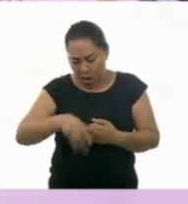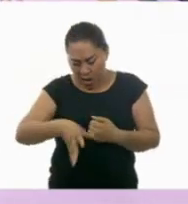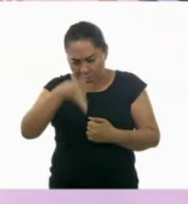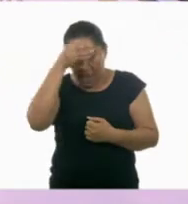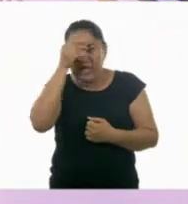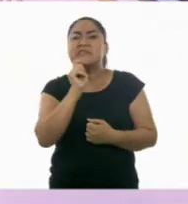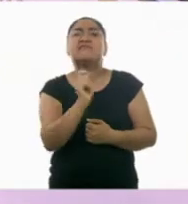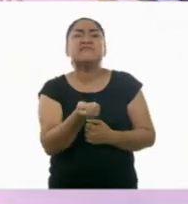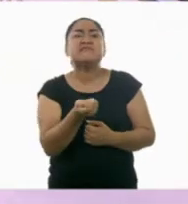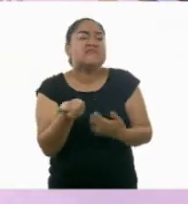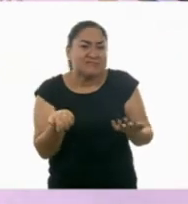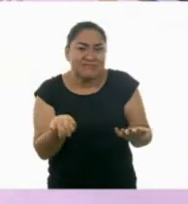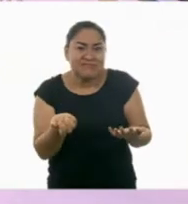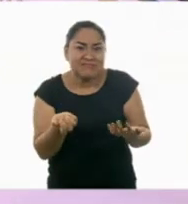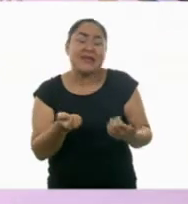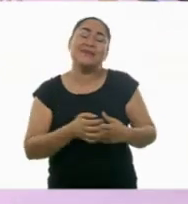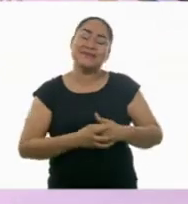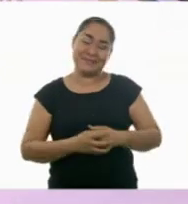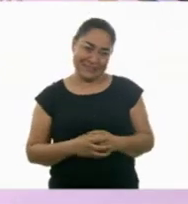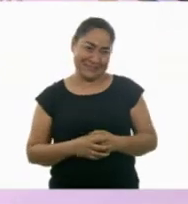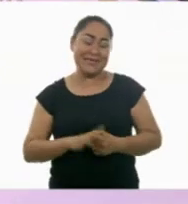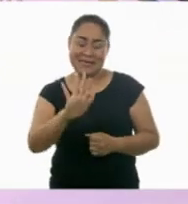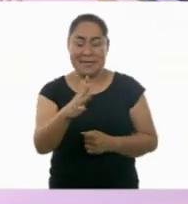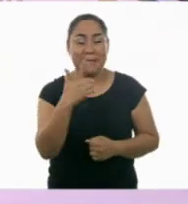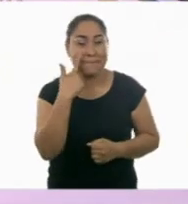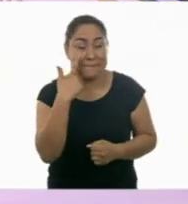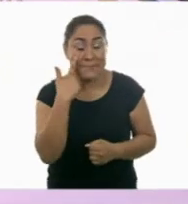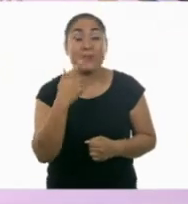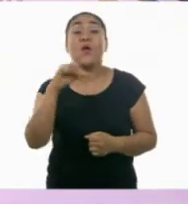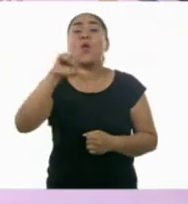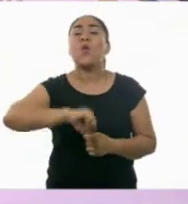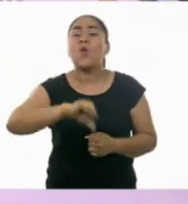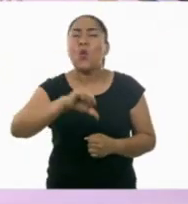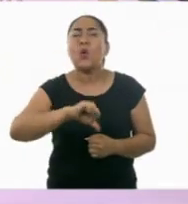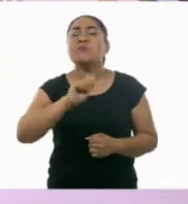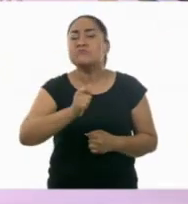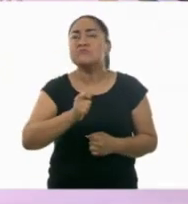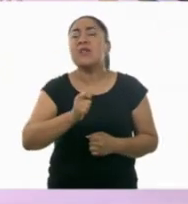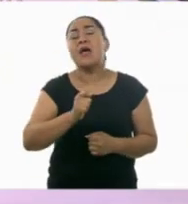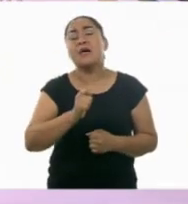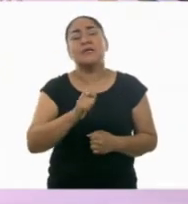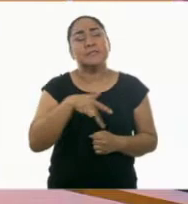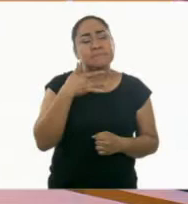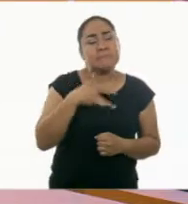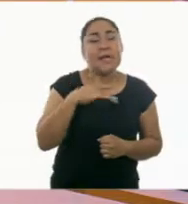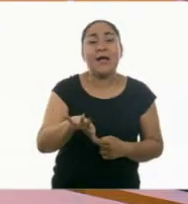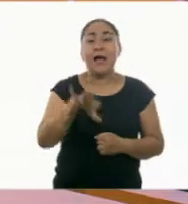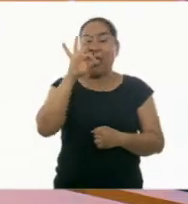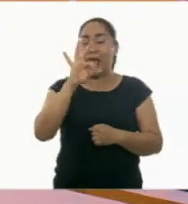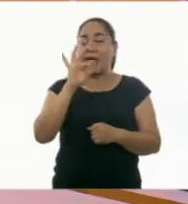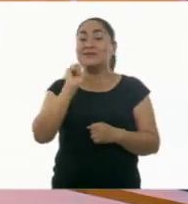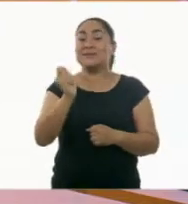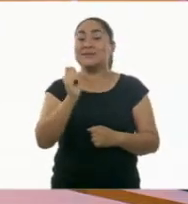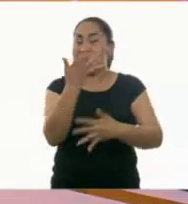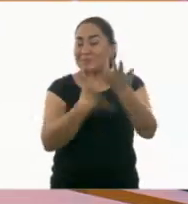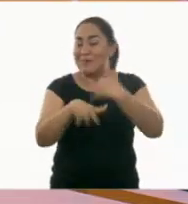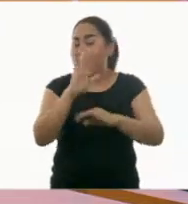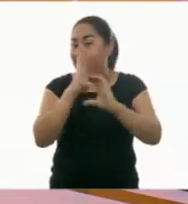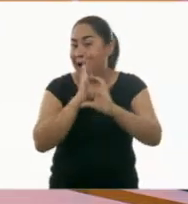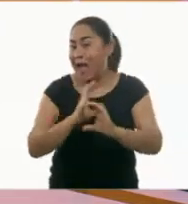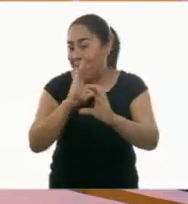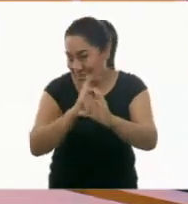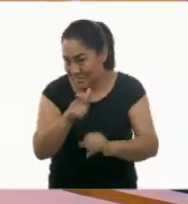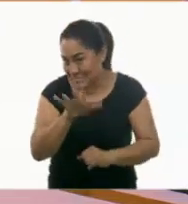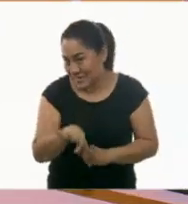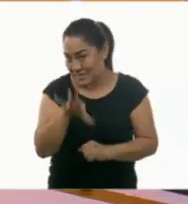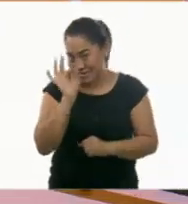hoy. Bueno, pues fíjense bien. Primero elegimos una canción, que fue la que nos propusieron, ¿se acuerdan?